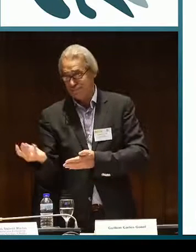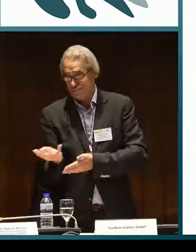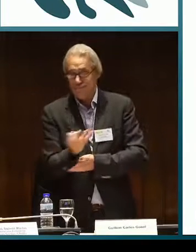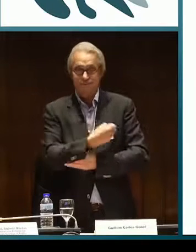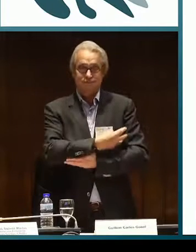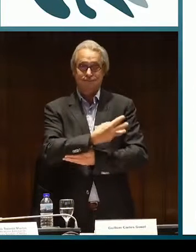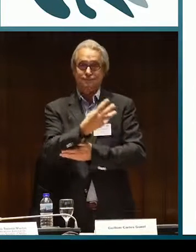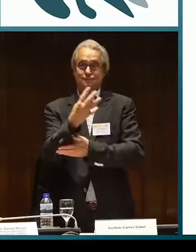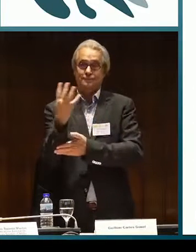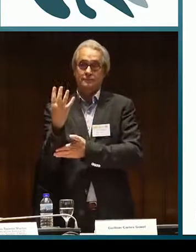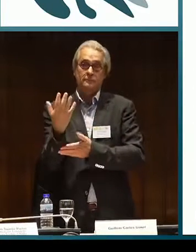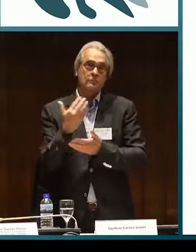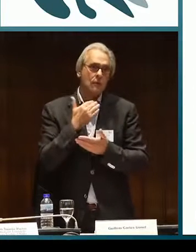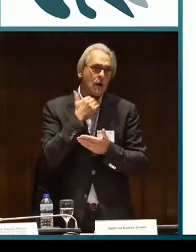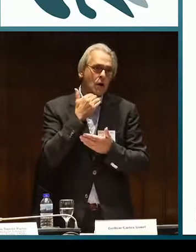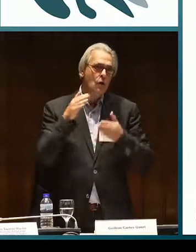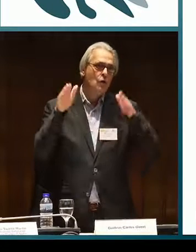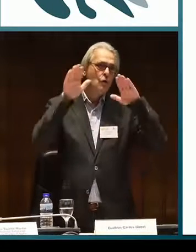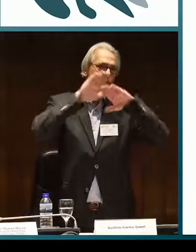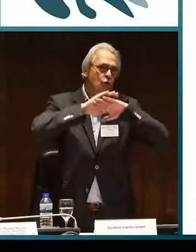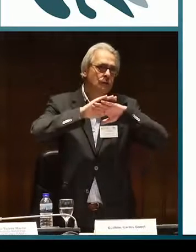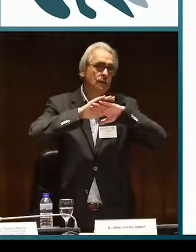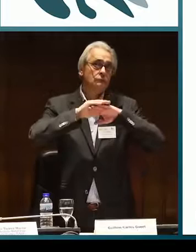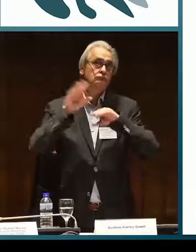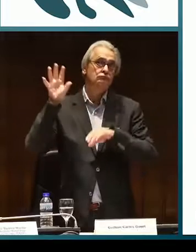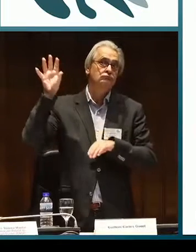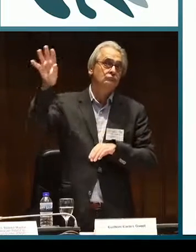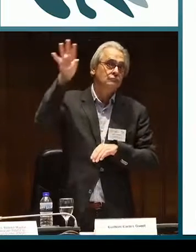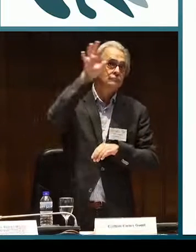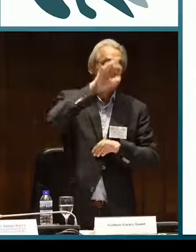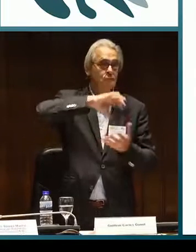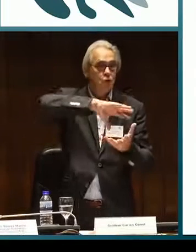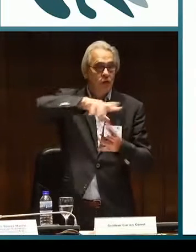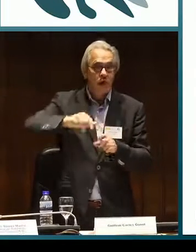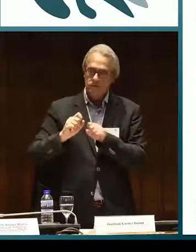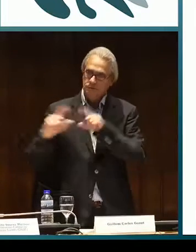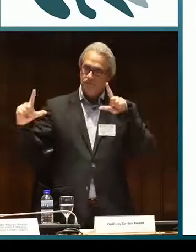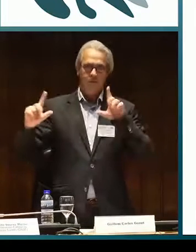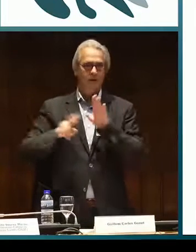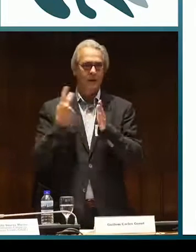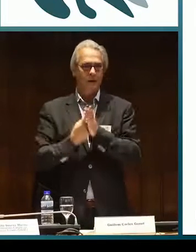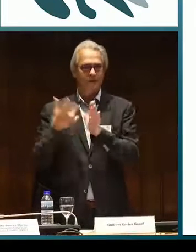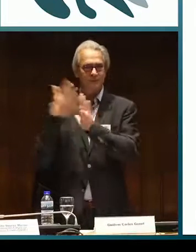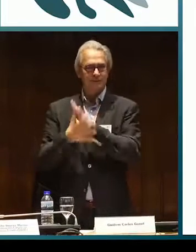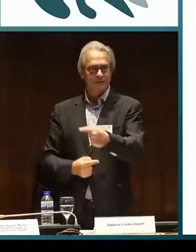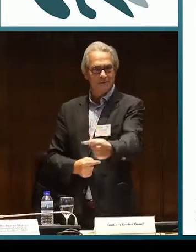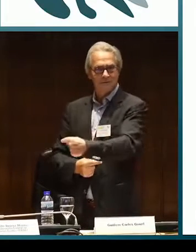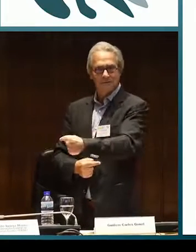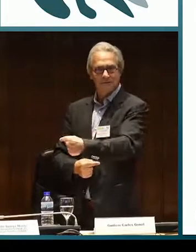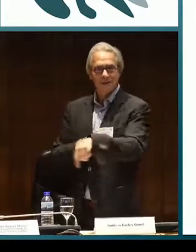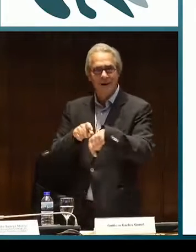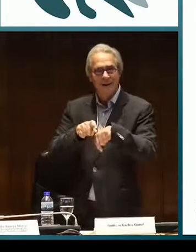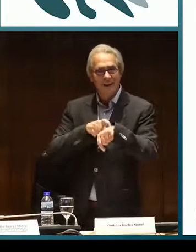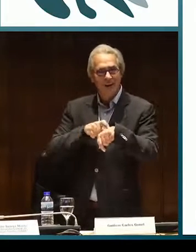recurrir a Internet para tener toda la información de la que podamos disponer. Y